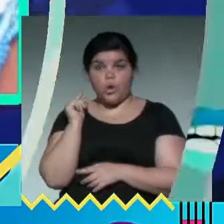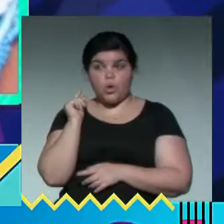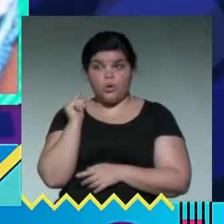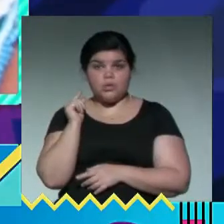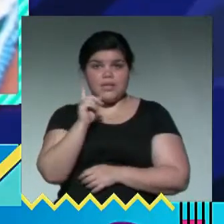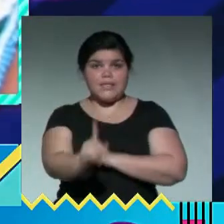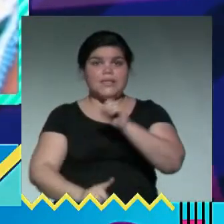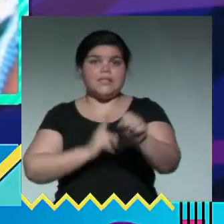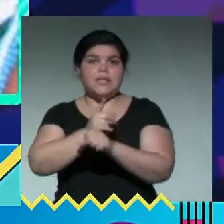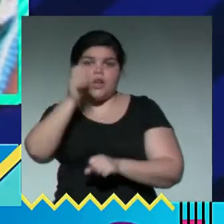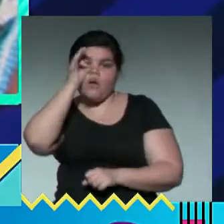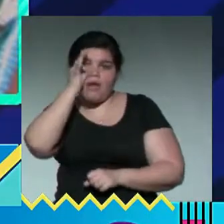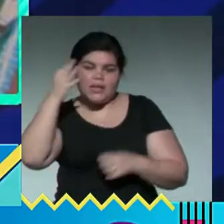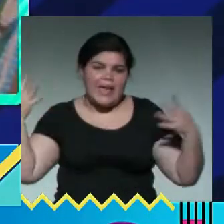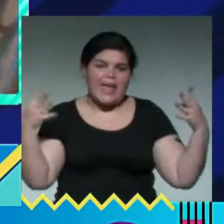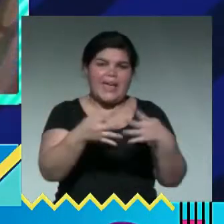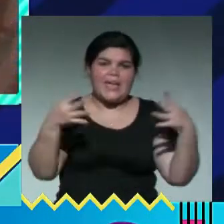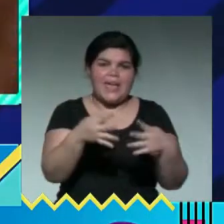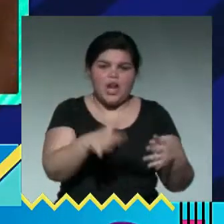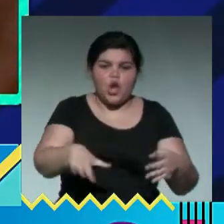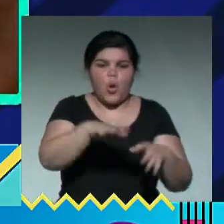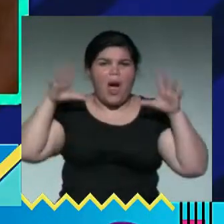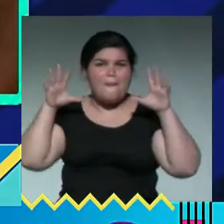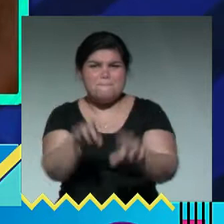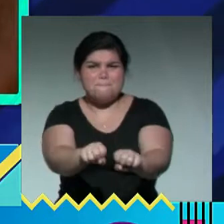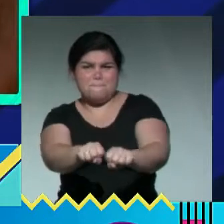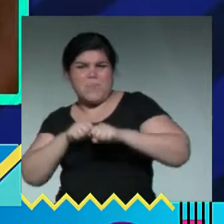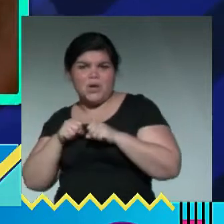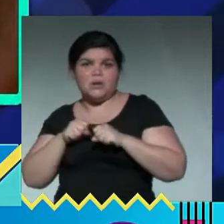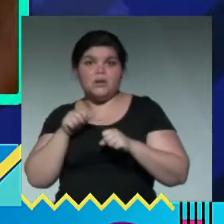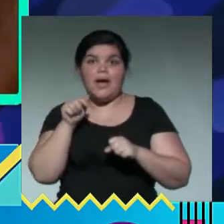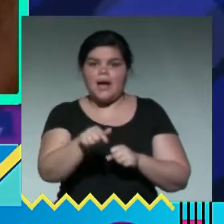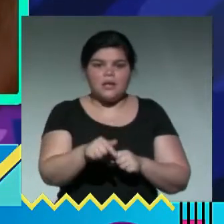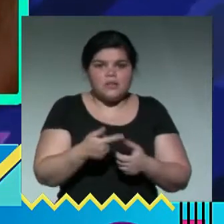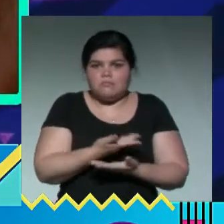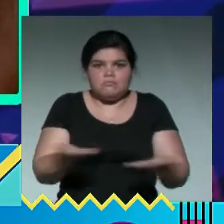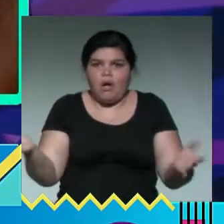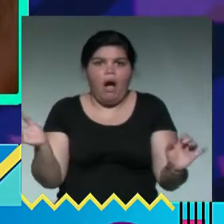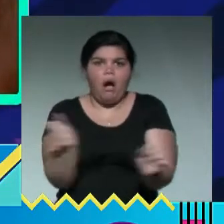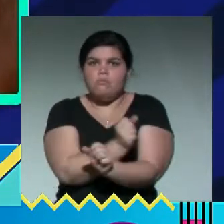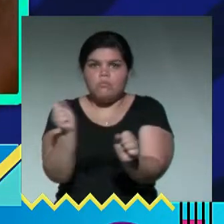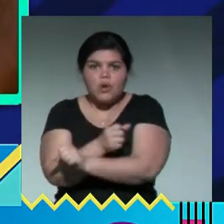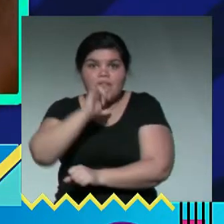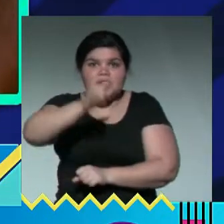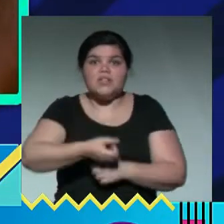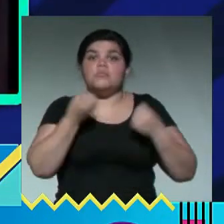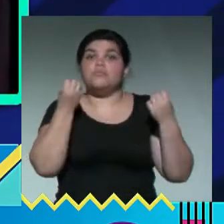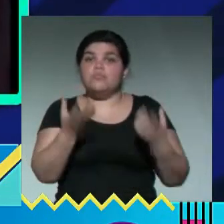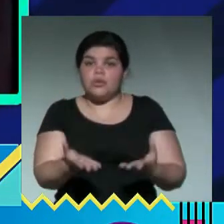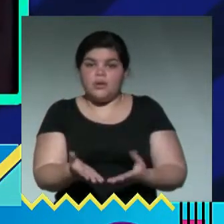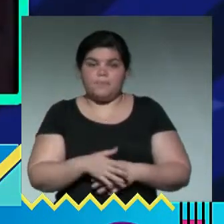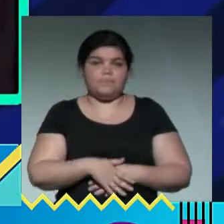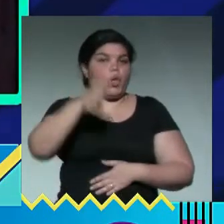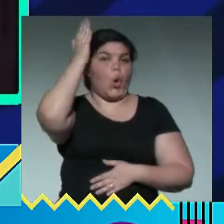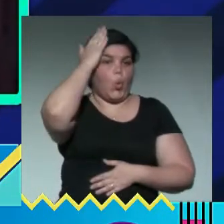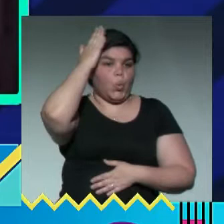las guerras, las conquistas territoriales estaban validadas internacionalmente, porque el encuentro de dos culturas, en términos